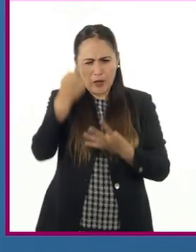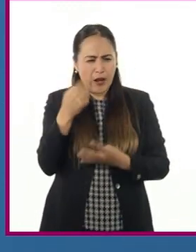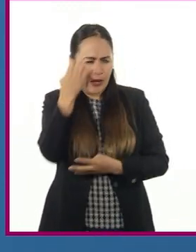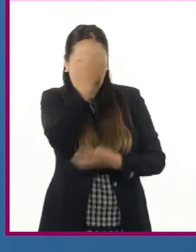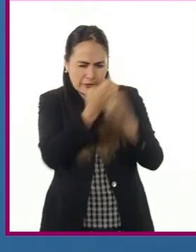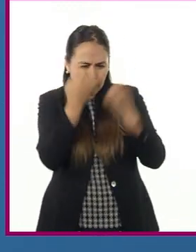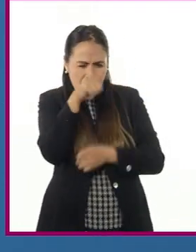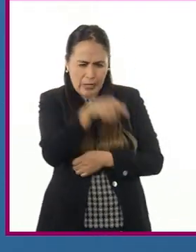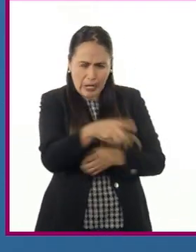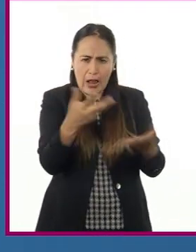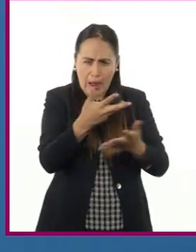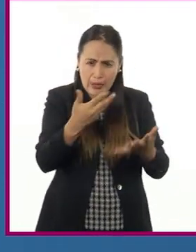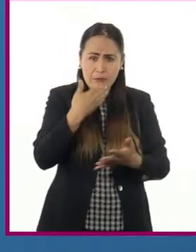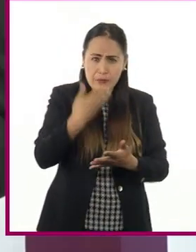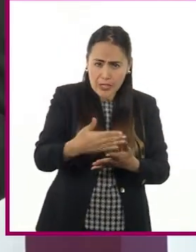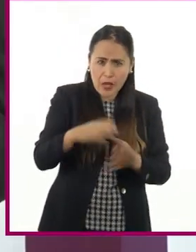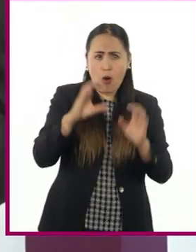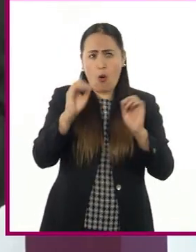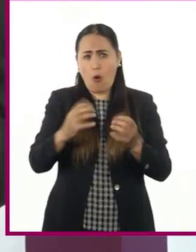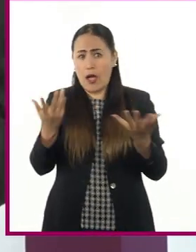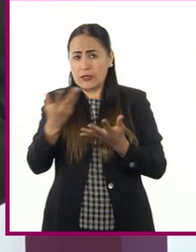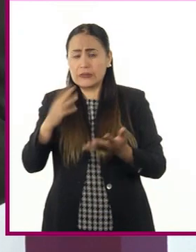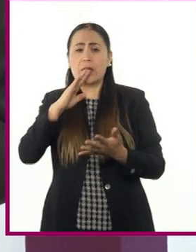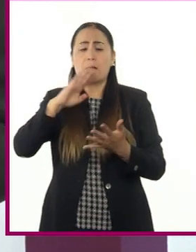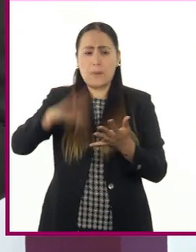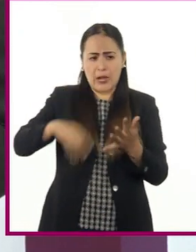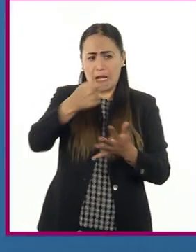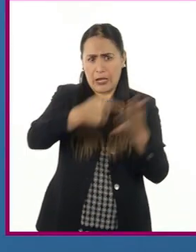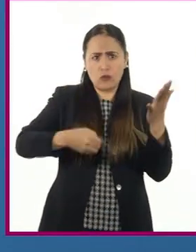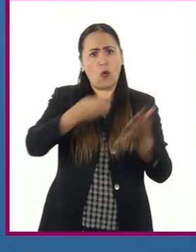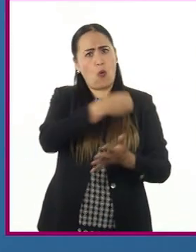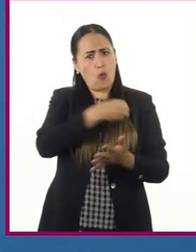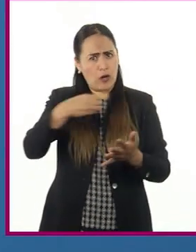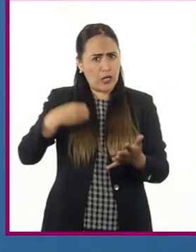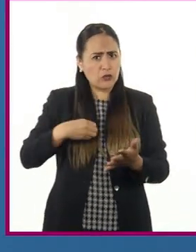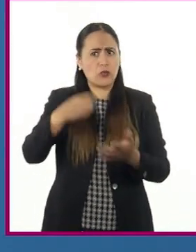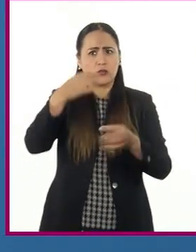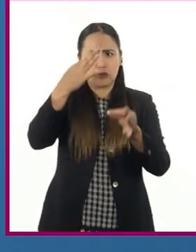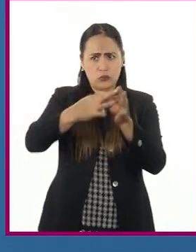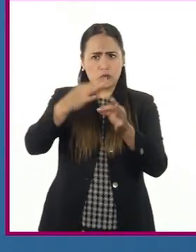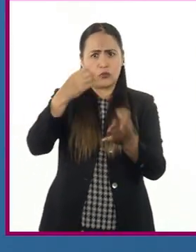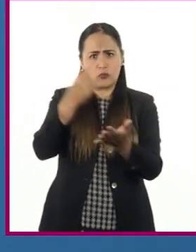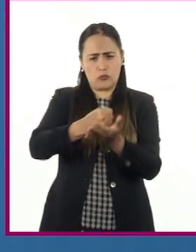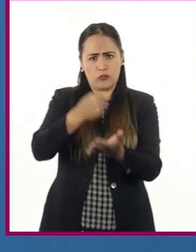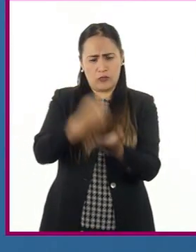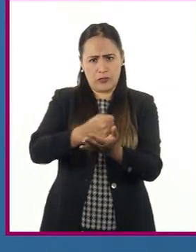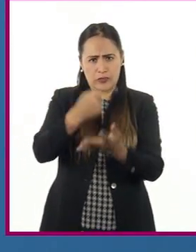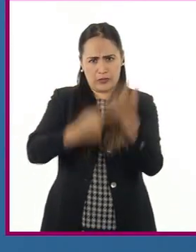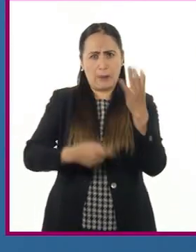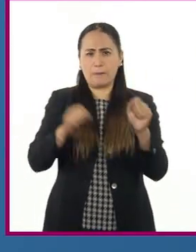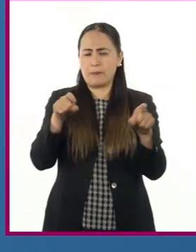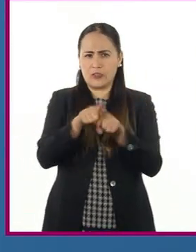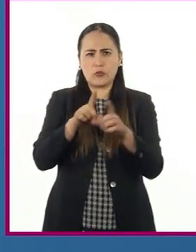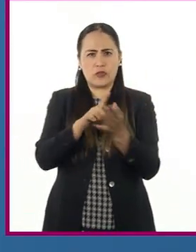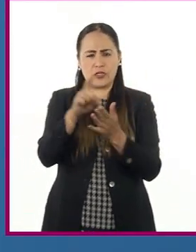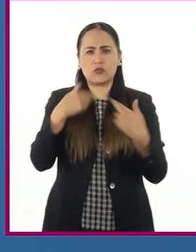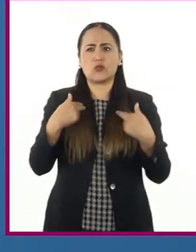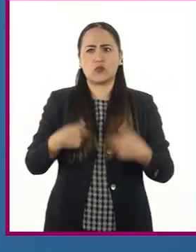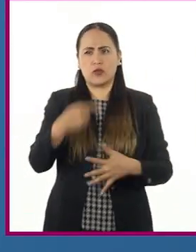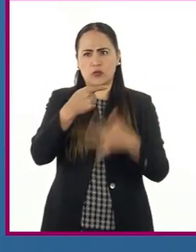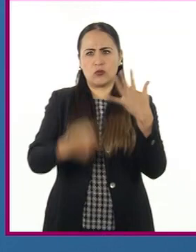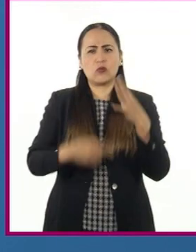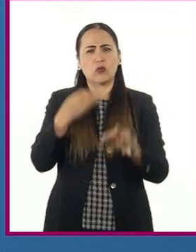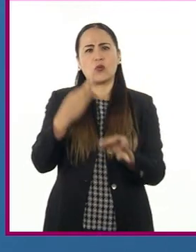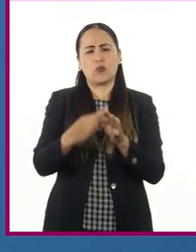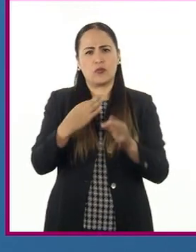las autoridades y para exigir el cumplimiento de sus obligaciones y el respeto de los derechos humanos. De modo que